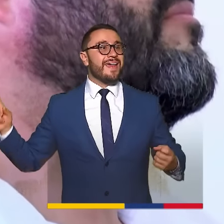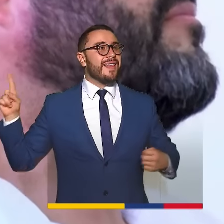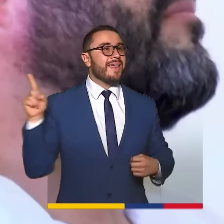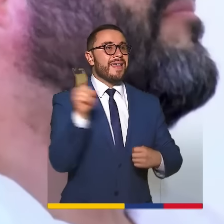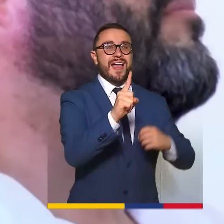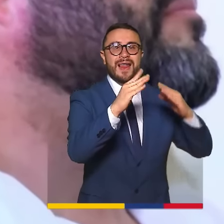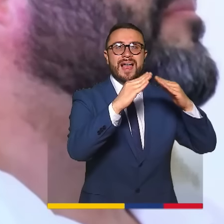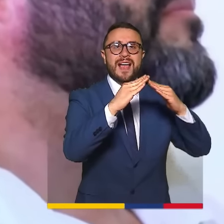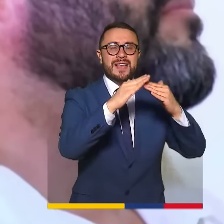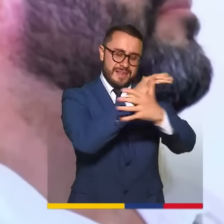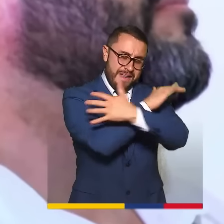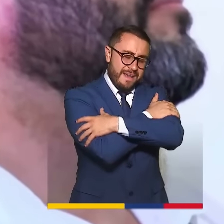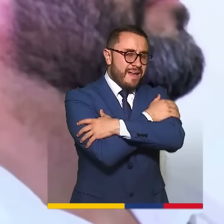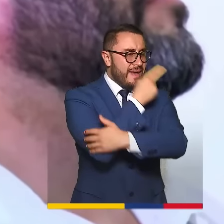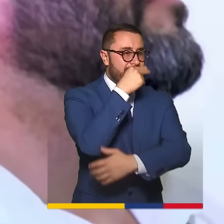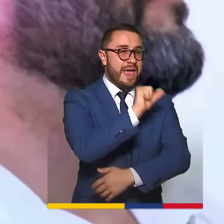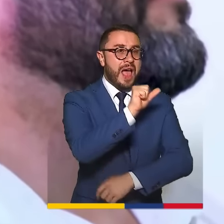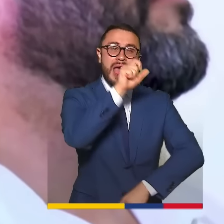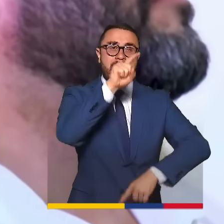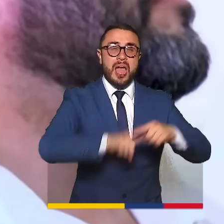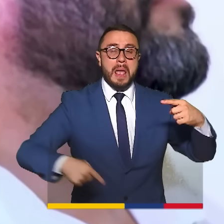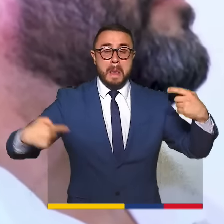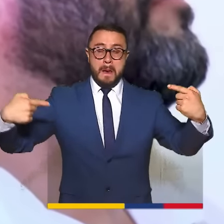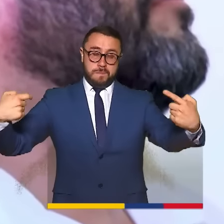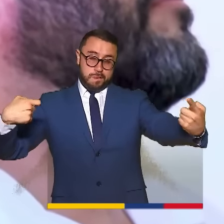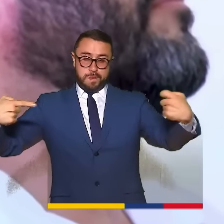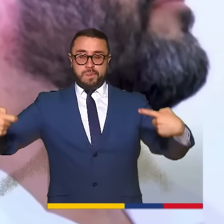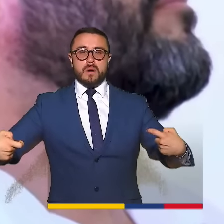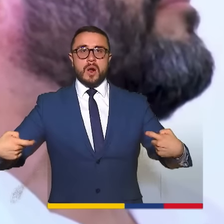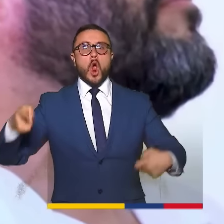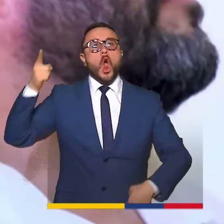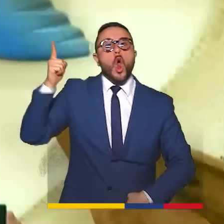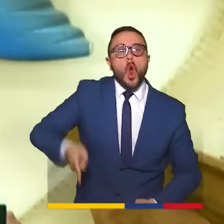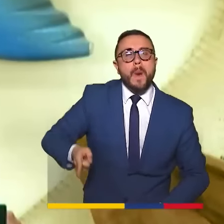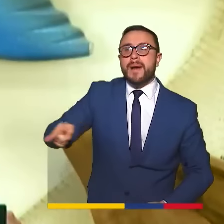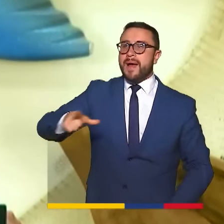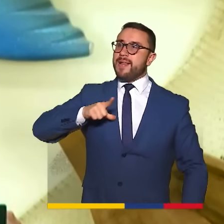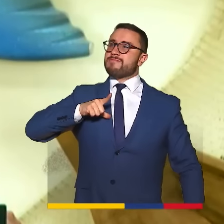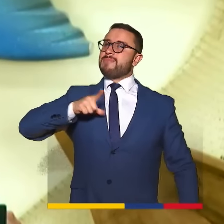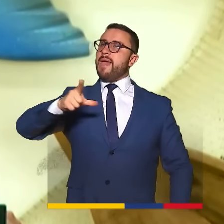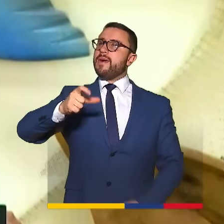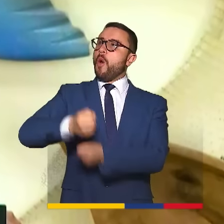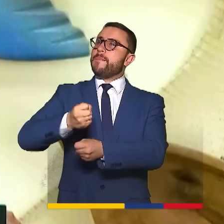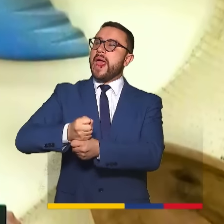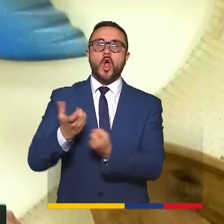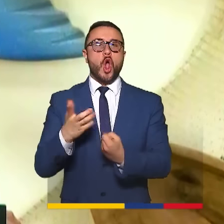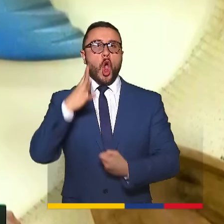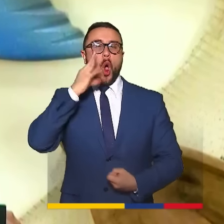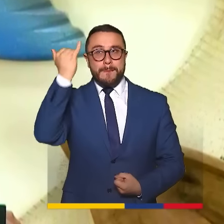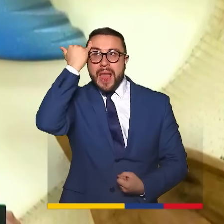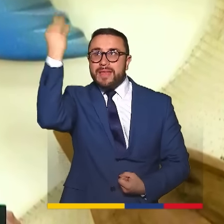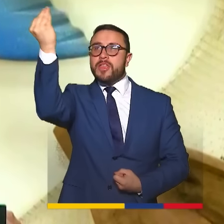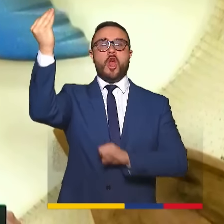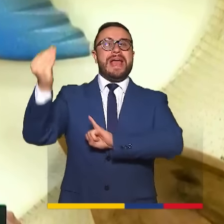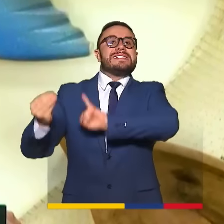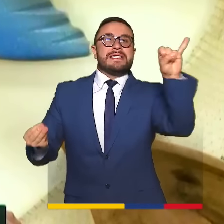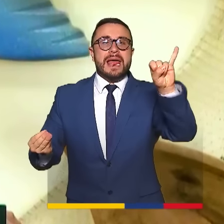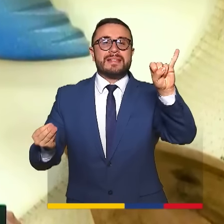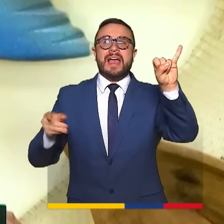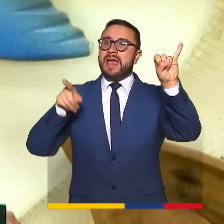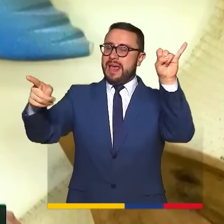hija y no pudo, porque era un líder obrero, porque era un hombre de izquierdas, porque